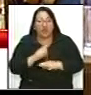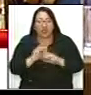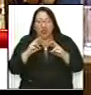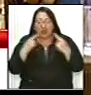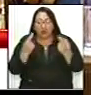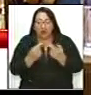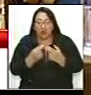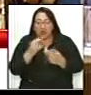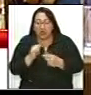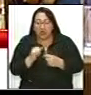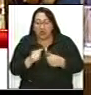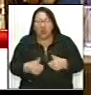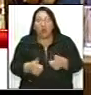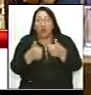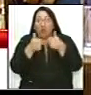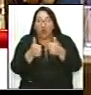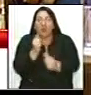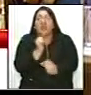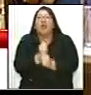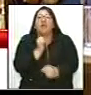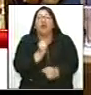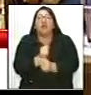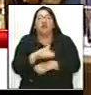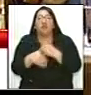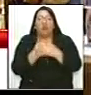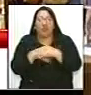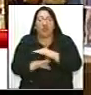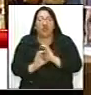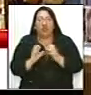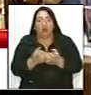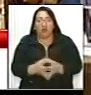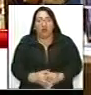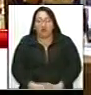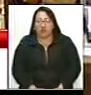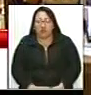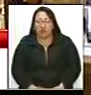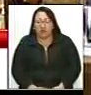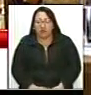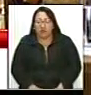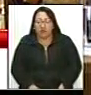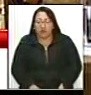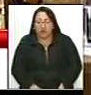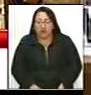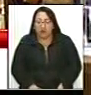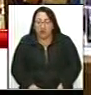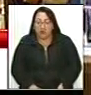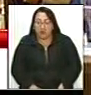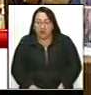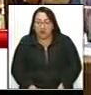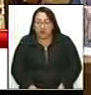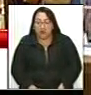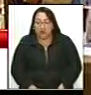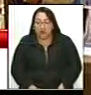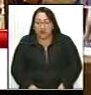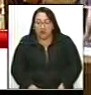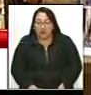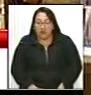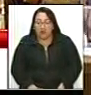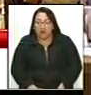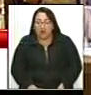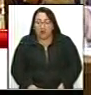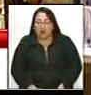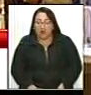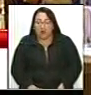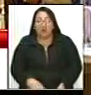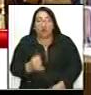sesiones y el buen funcionamiento del Congreso. Y el buen funcionamiento del Congreso. En eso quería concluir en